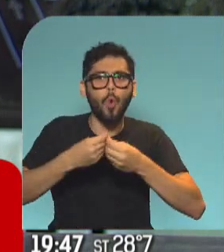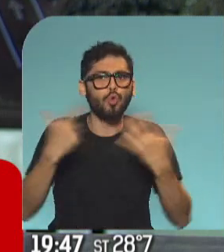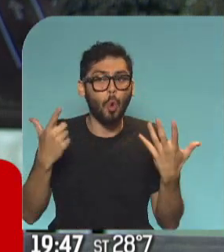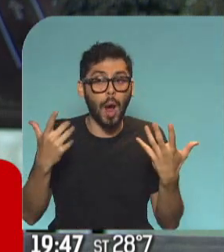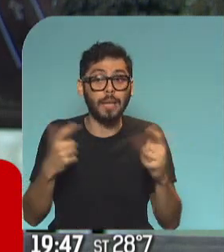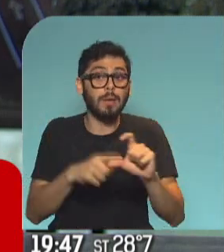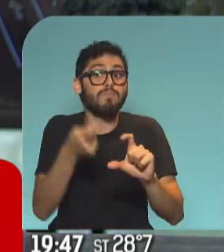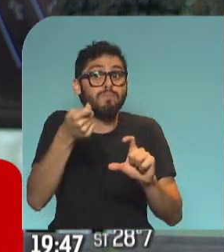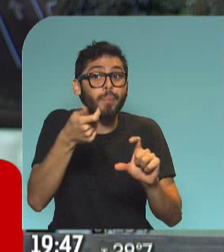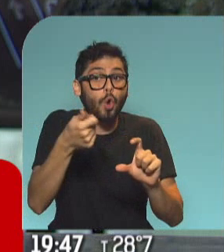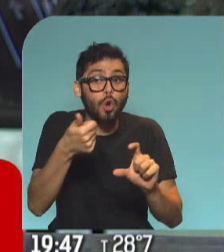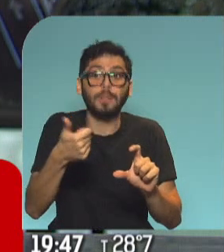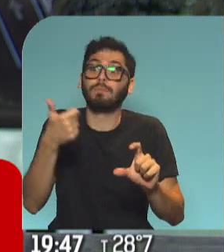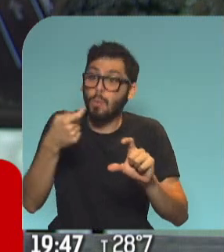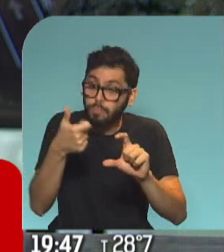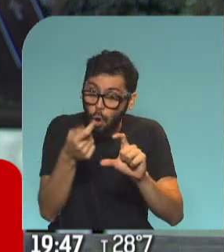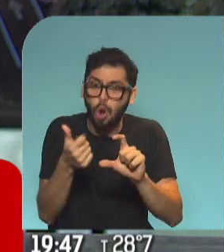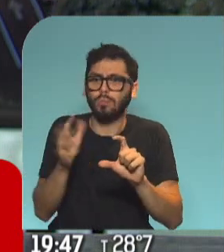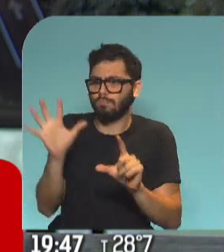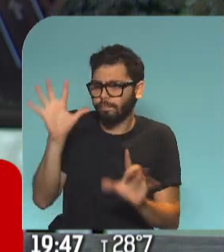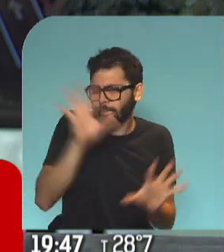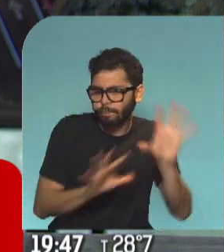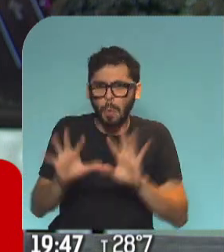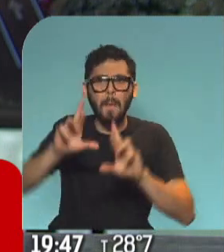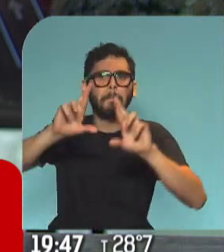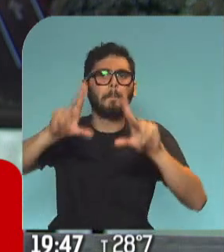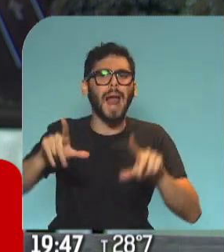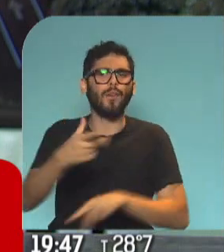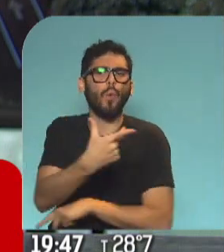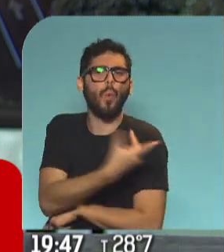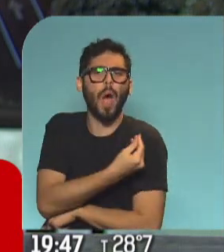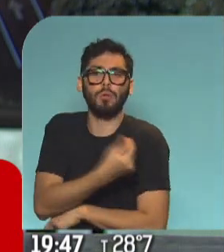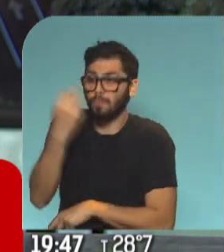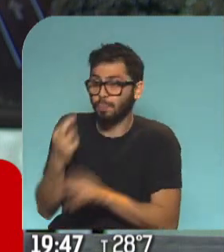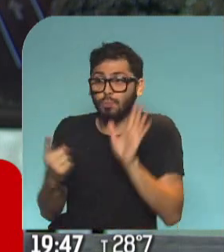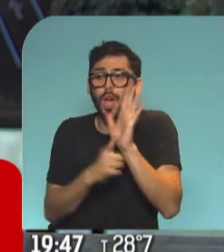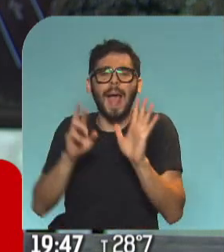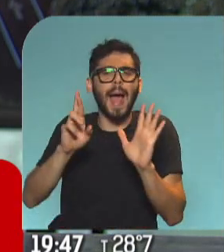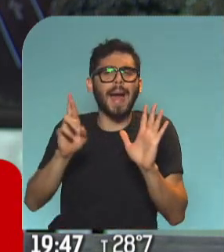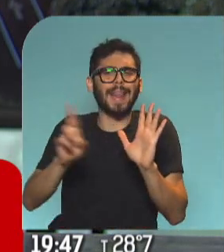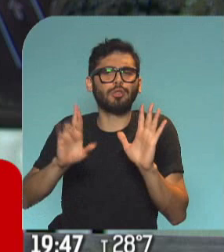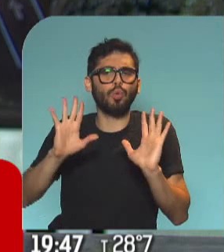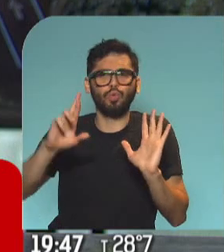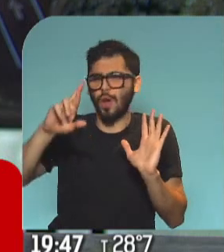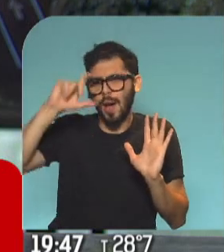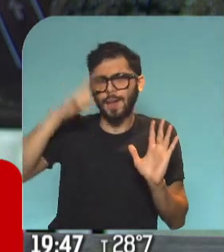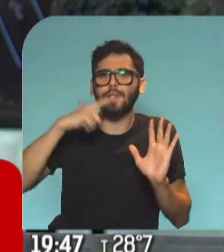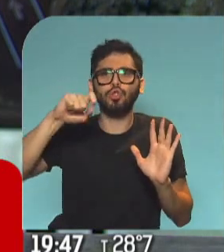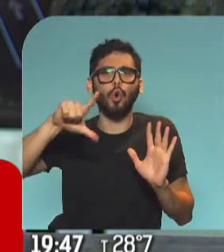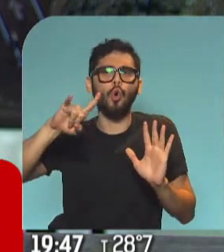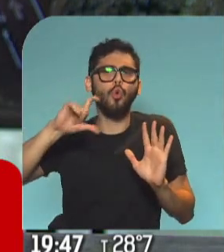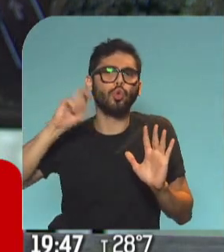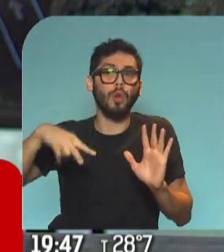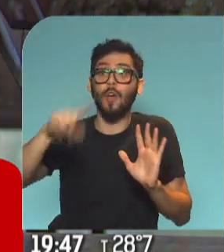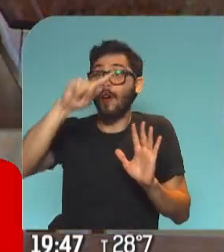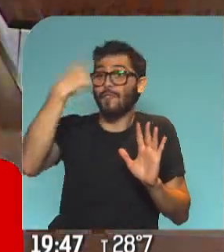de vacunación estratégico contra el COVID en una resolución, en una norma de carácter federal que todos tienen que cumplir,